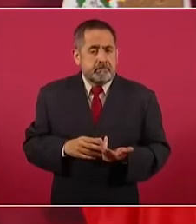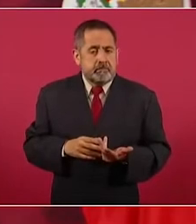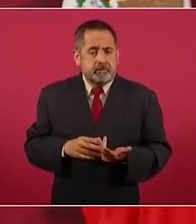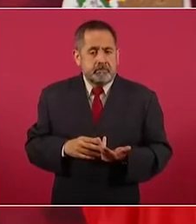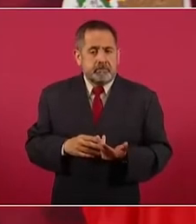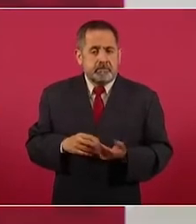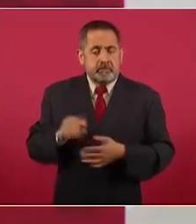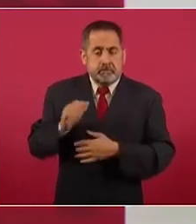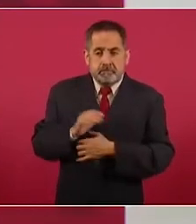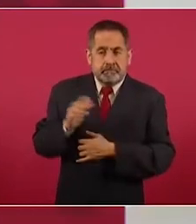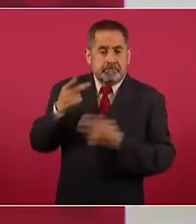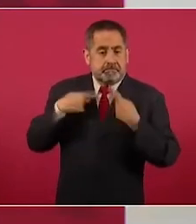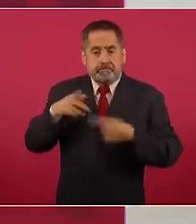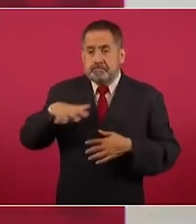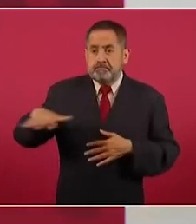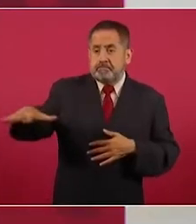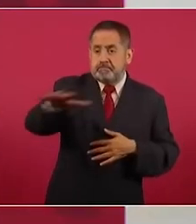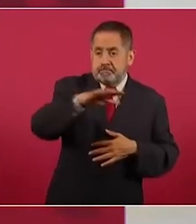saber escuchar al pueblo.